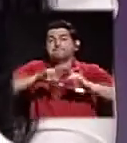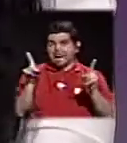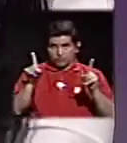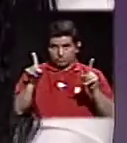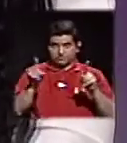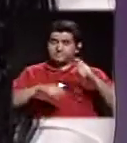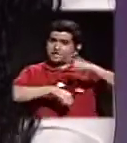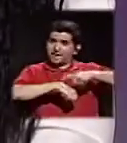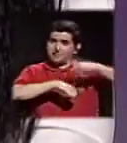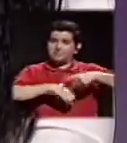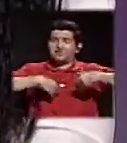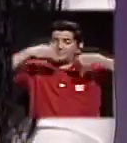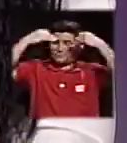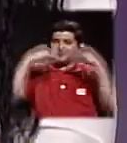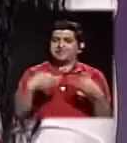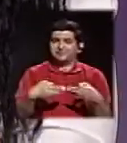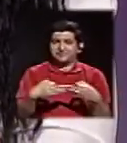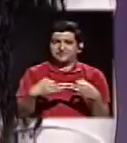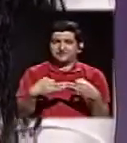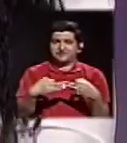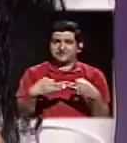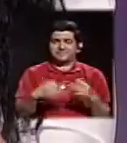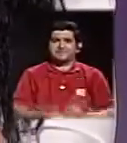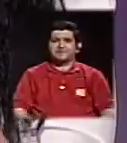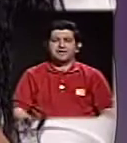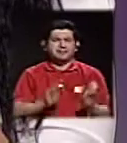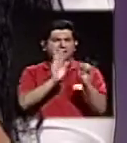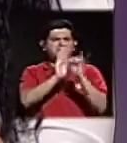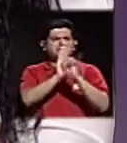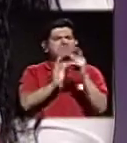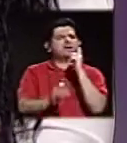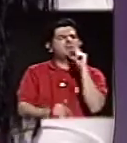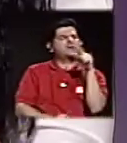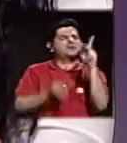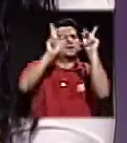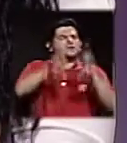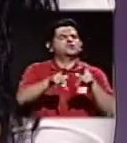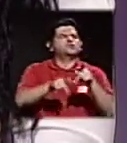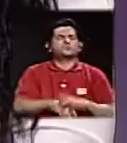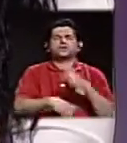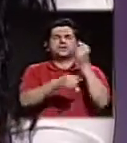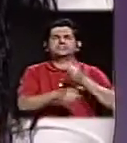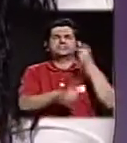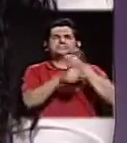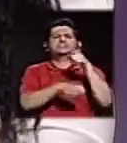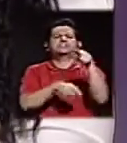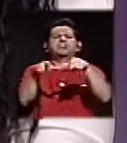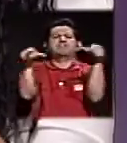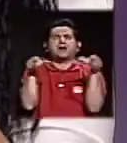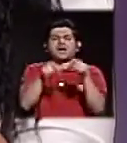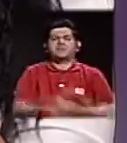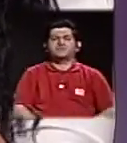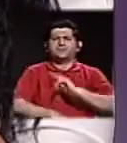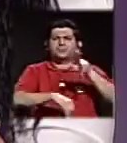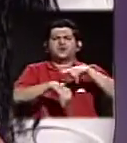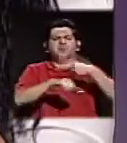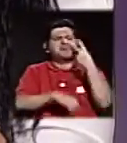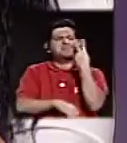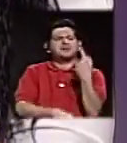a la hora de la toma de decisiones de identificar quiénes son esas personas que están trabajando ahí por lo general se